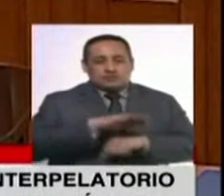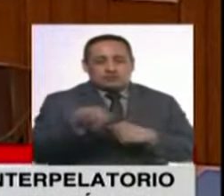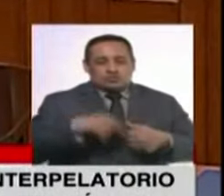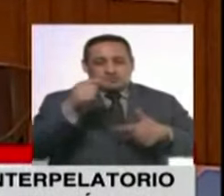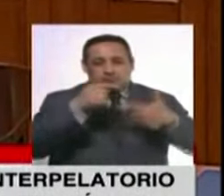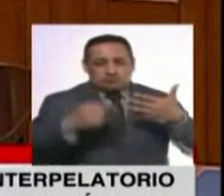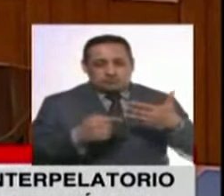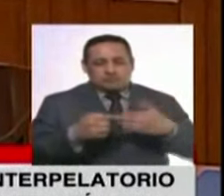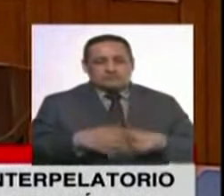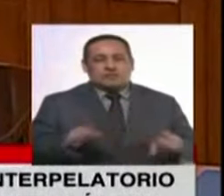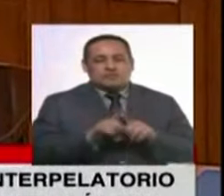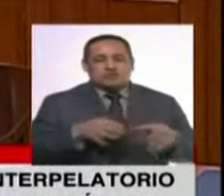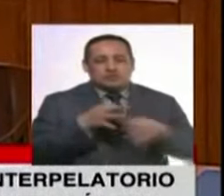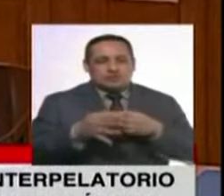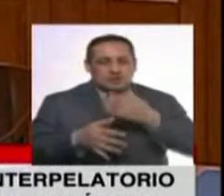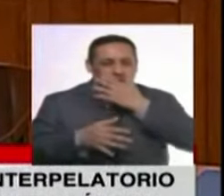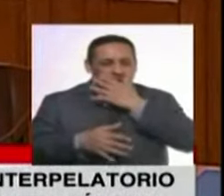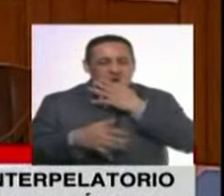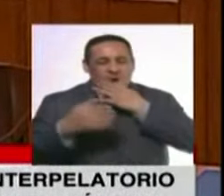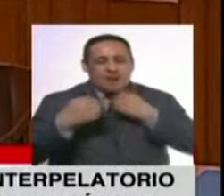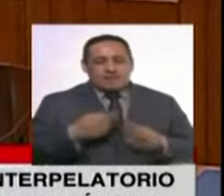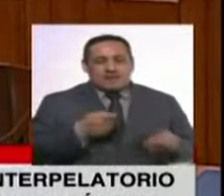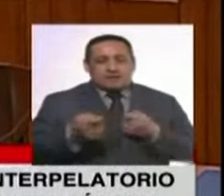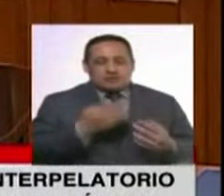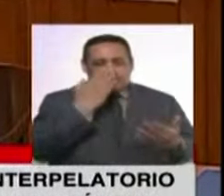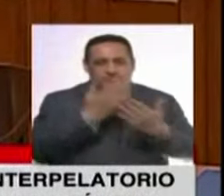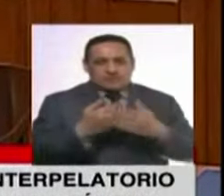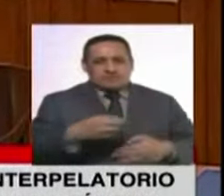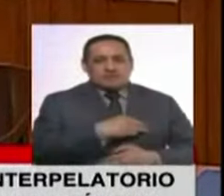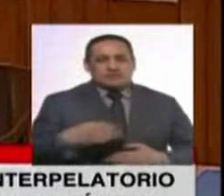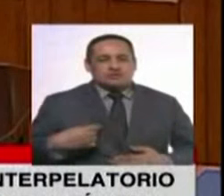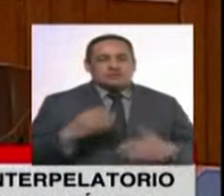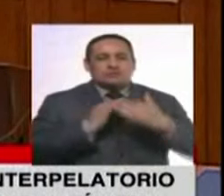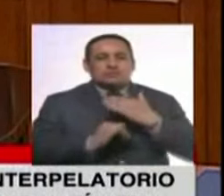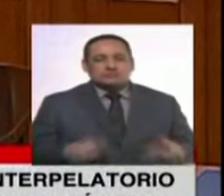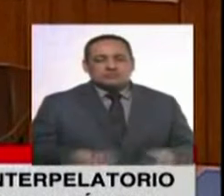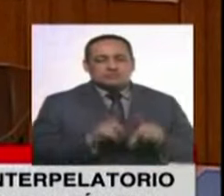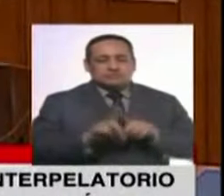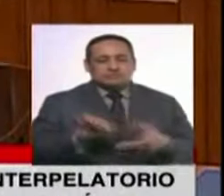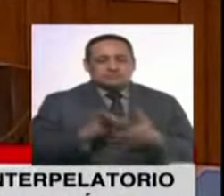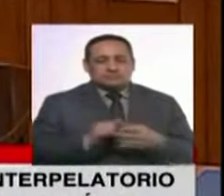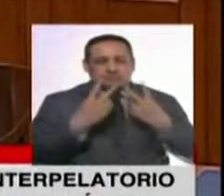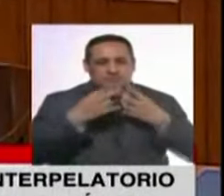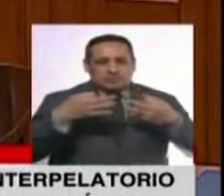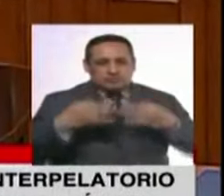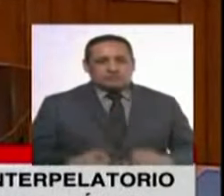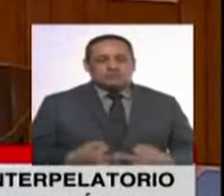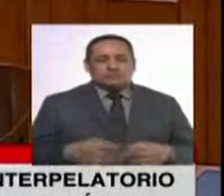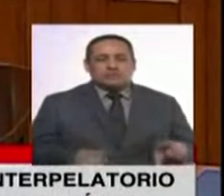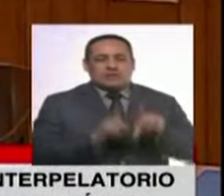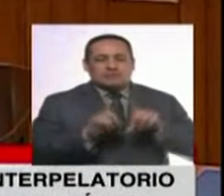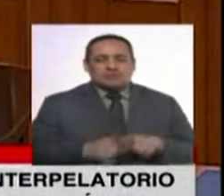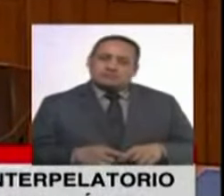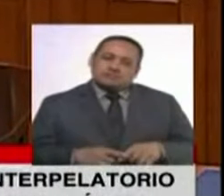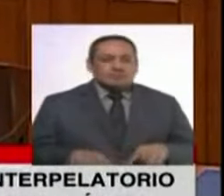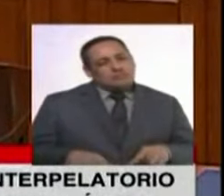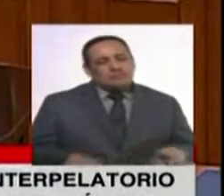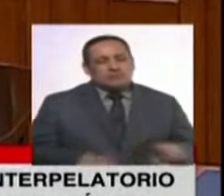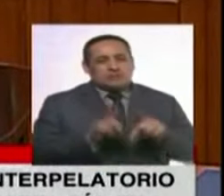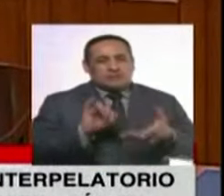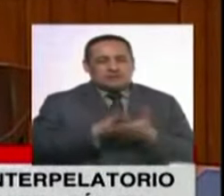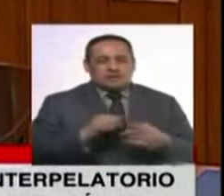punto quiero Resaltar que mi gestión al frente de misterio interior pone énfasis en la integridad pública y la lucha contra la